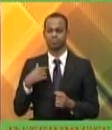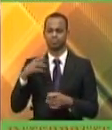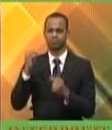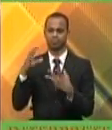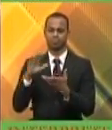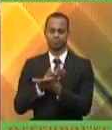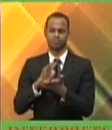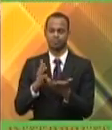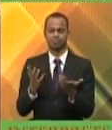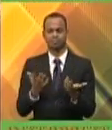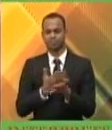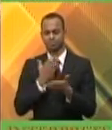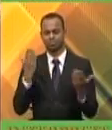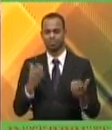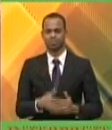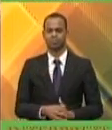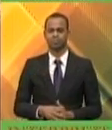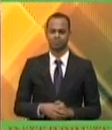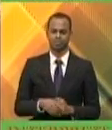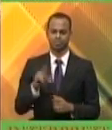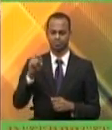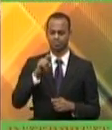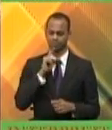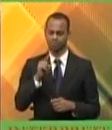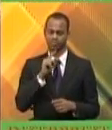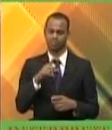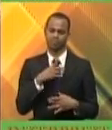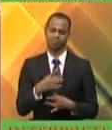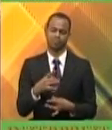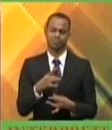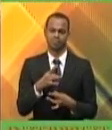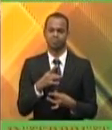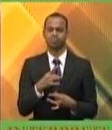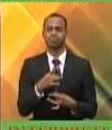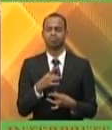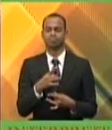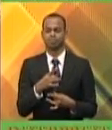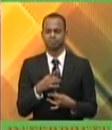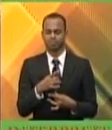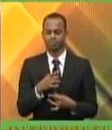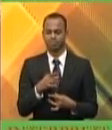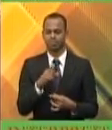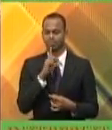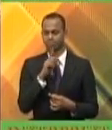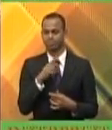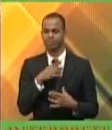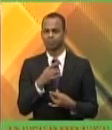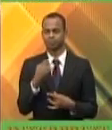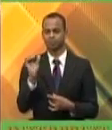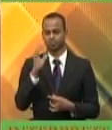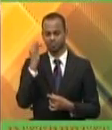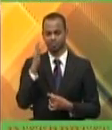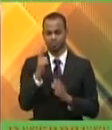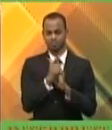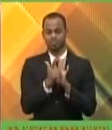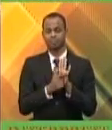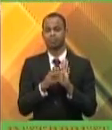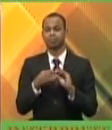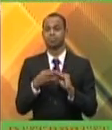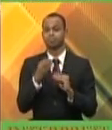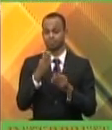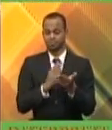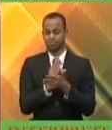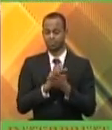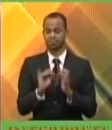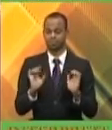por mucho colegio y no le ha visto que es interesante ver es muy interesante isabel porque la ley dice que usted